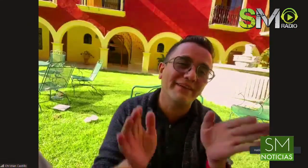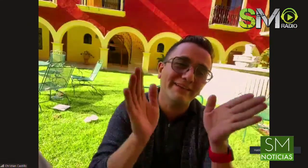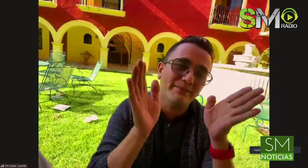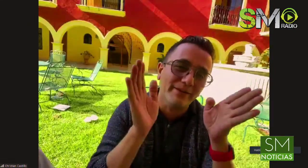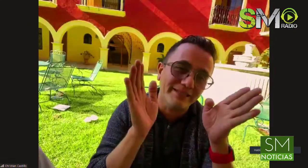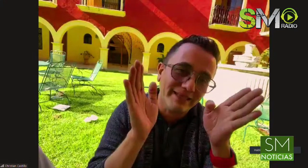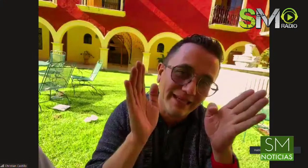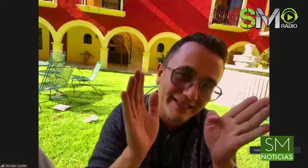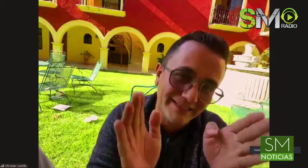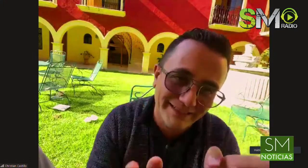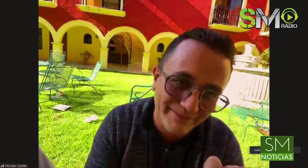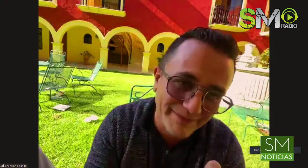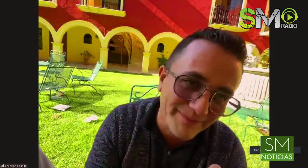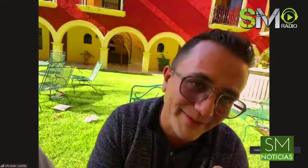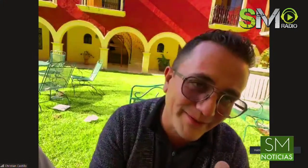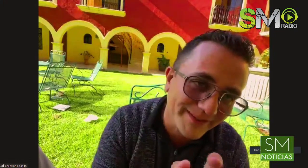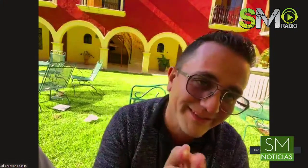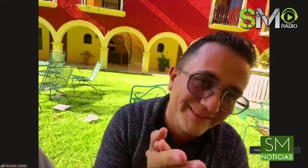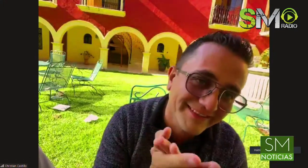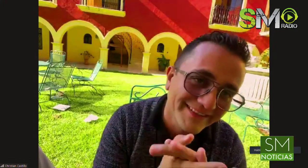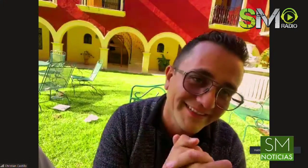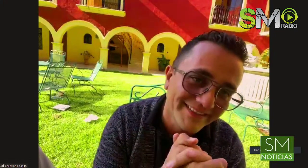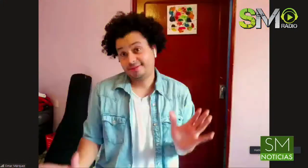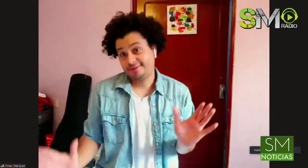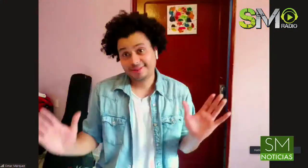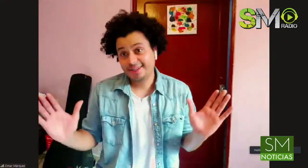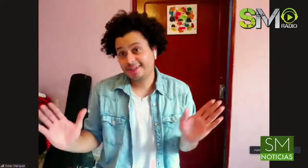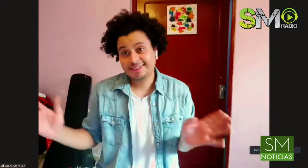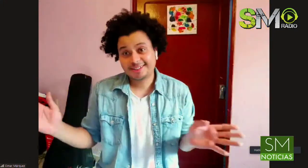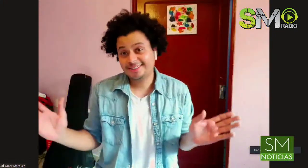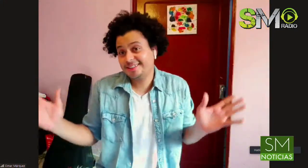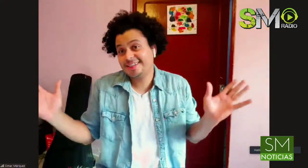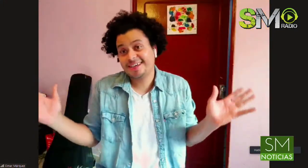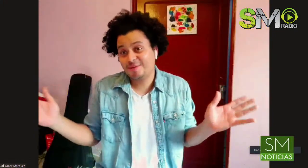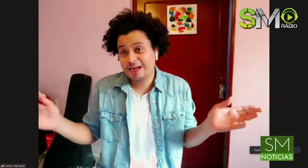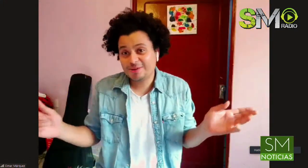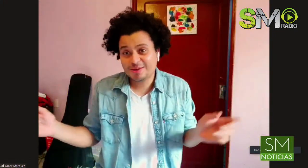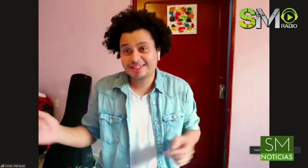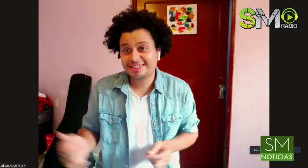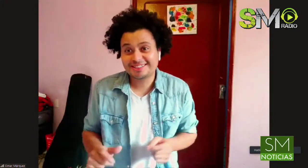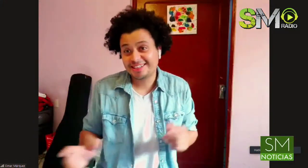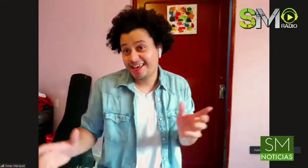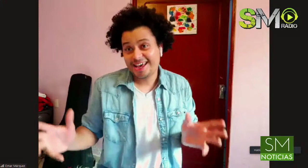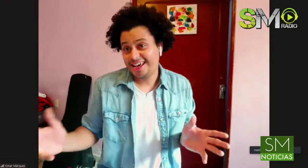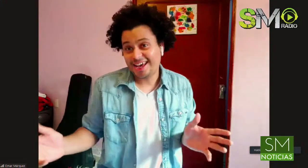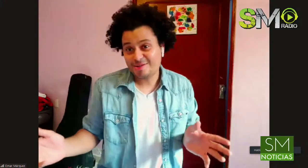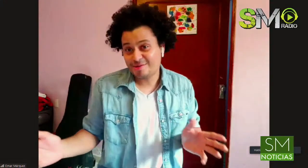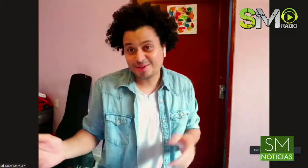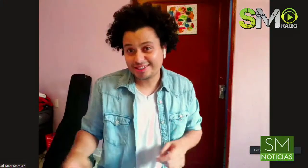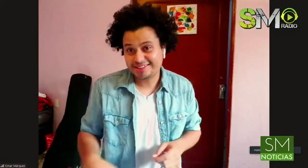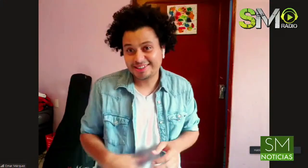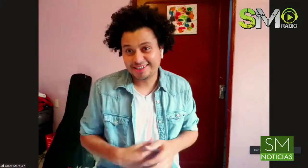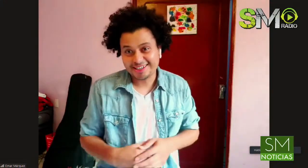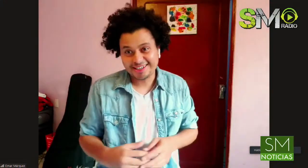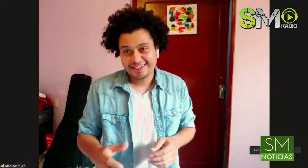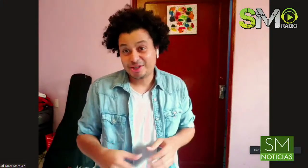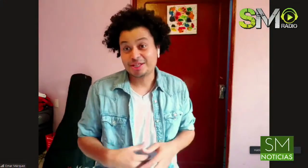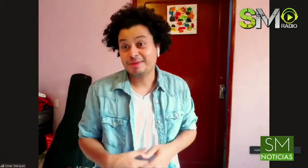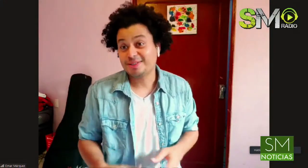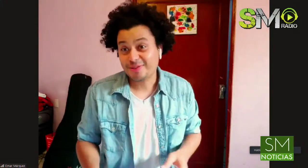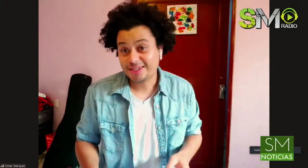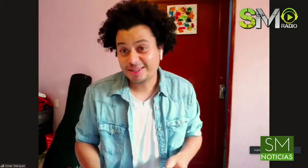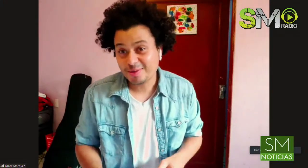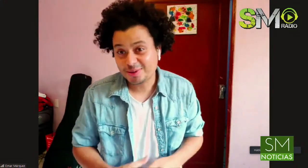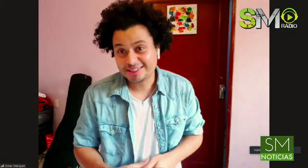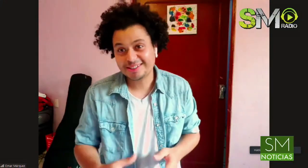el efectivo es el 10 de septiembre. Bueno, pues, ¿quién es? Es que igual en una de esas hay unos